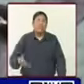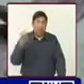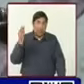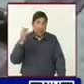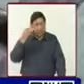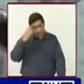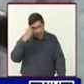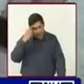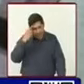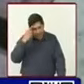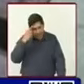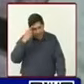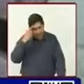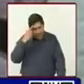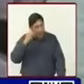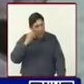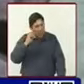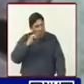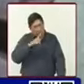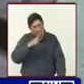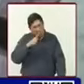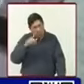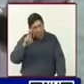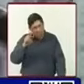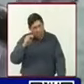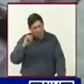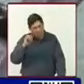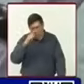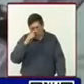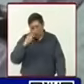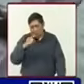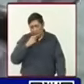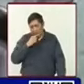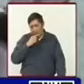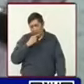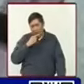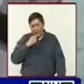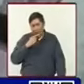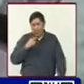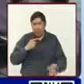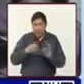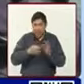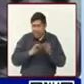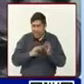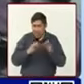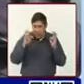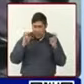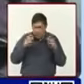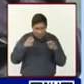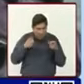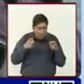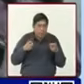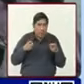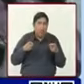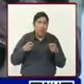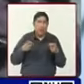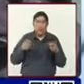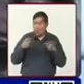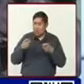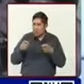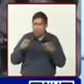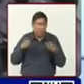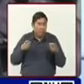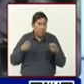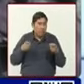presa en particular, Miyuni, hemos intervenido en su saneamiento de la presa. Además es vigilada